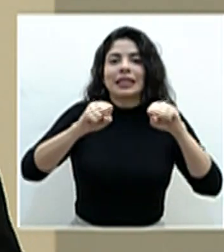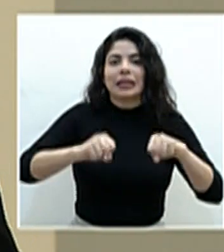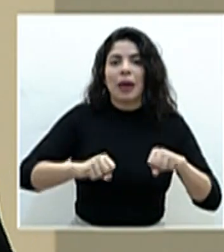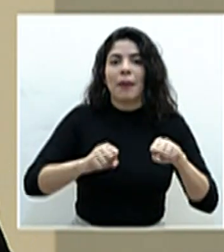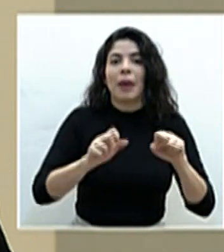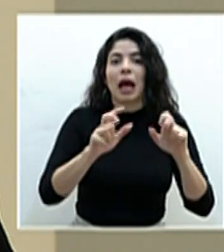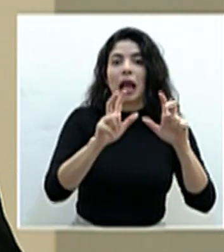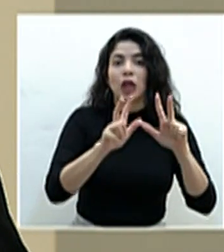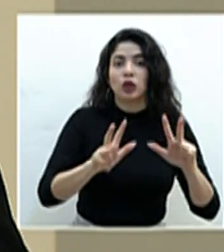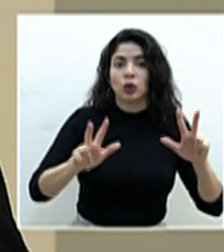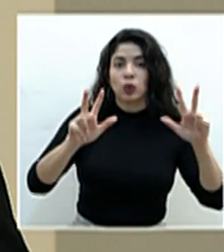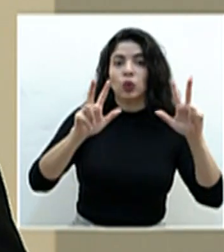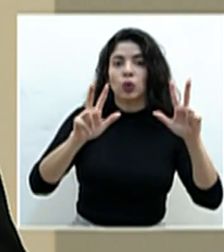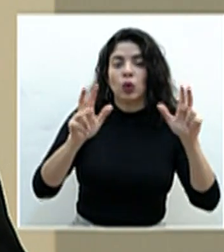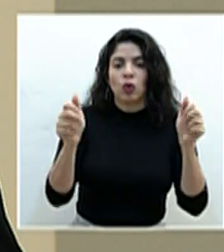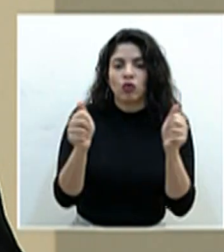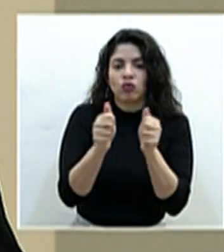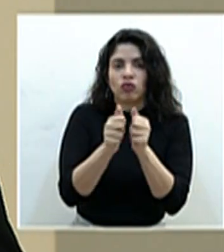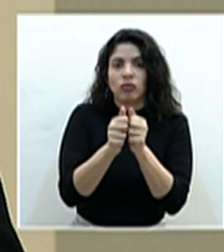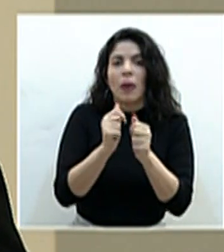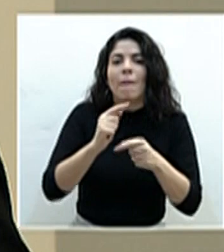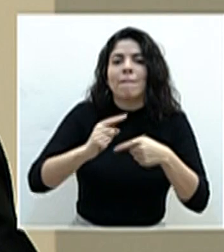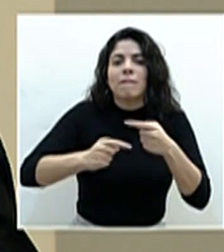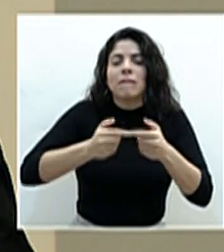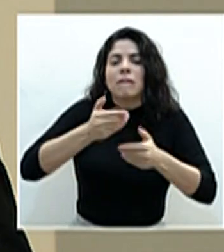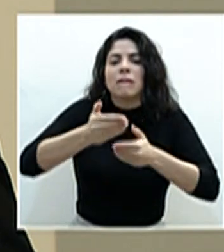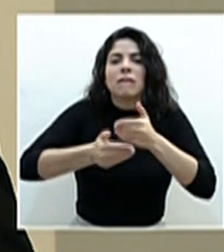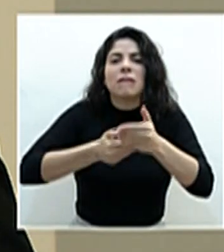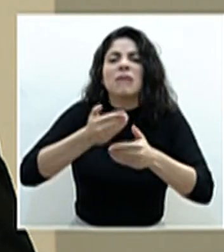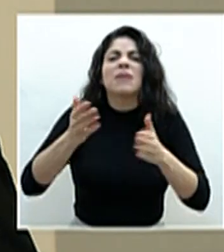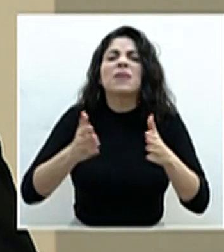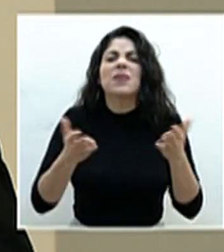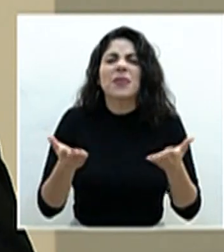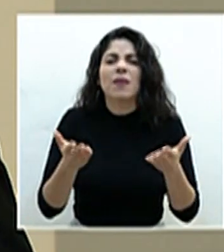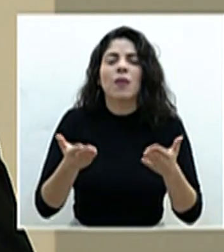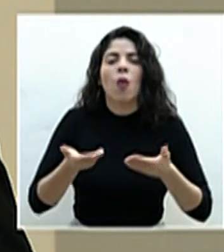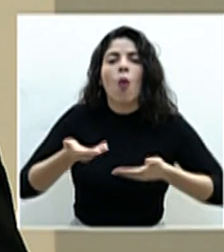de Naciones Unidas, llevará adelante una cooperación